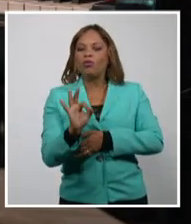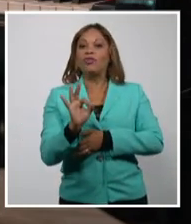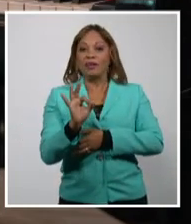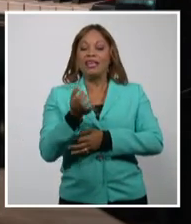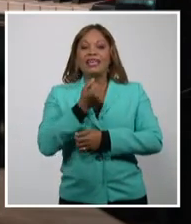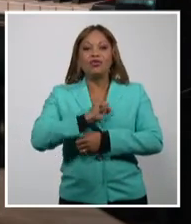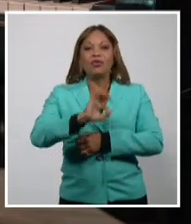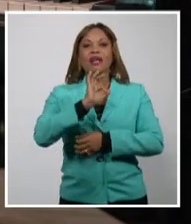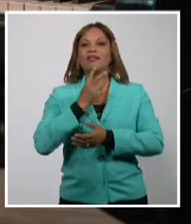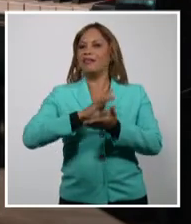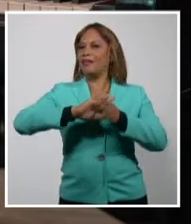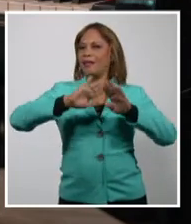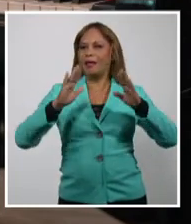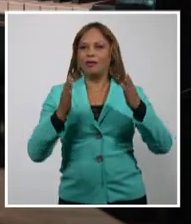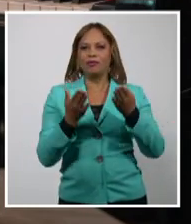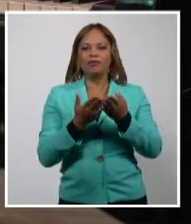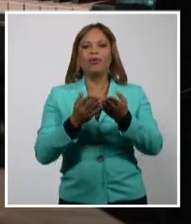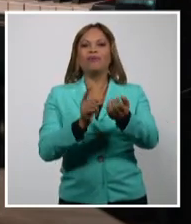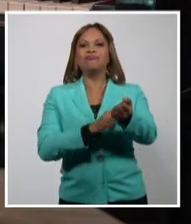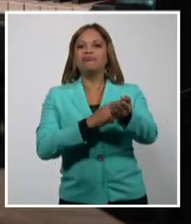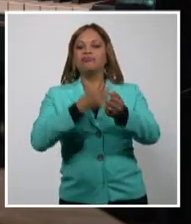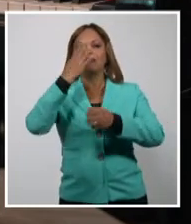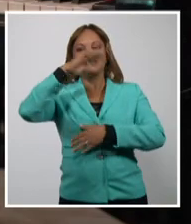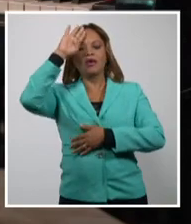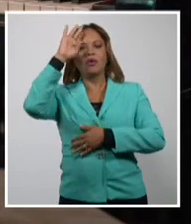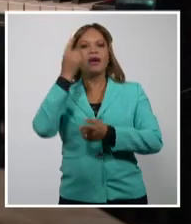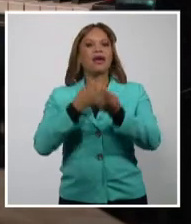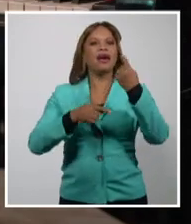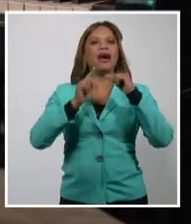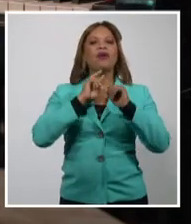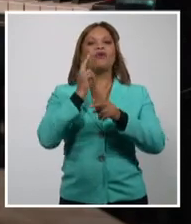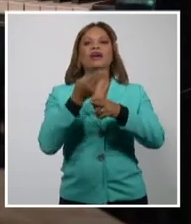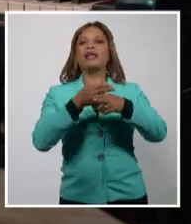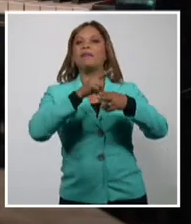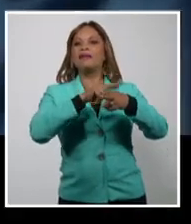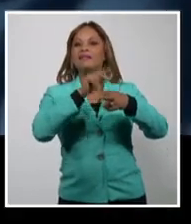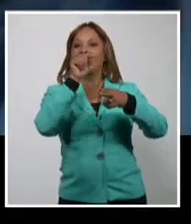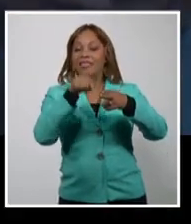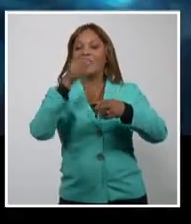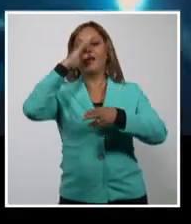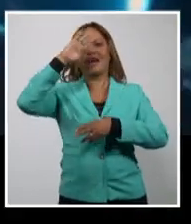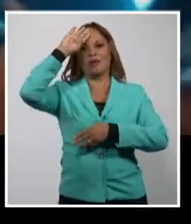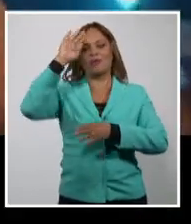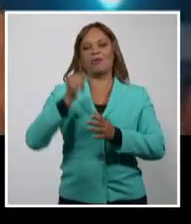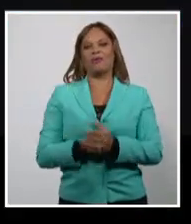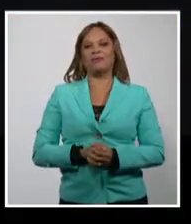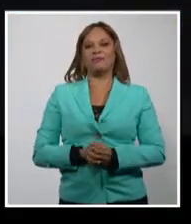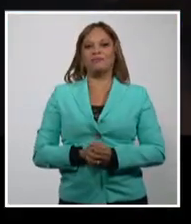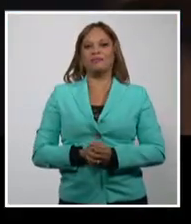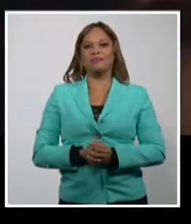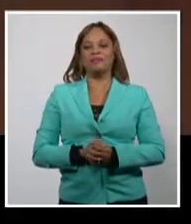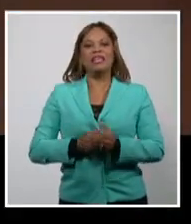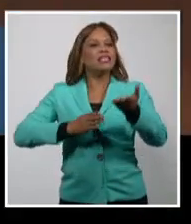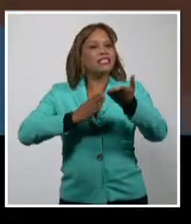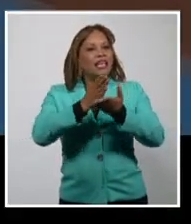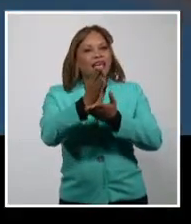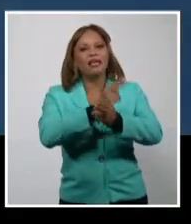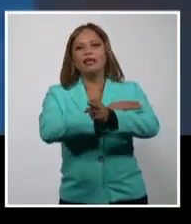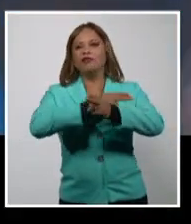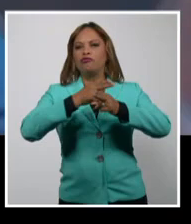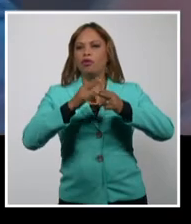nacionalidad musical cubana, y es un género representativo de esa nacionalidad cubana. En mantener vivo su legado tiene un